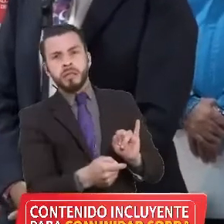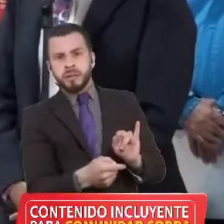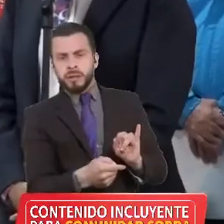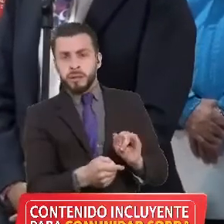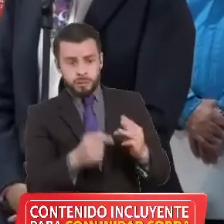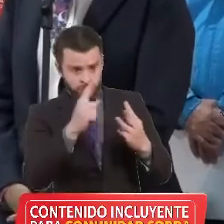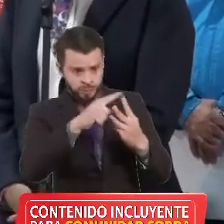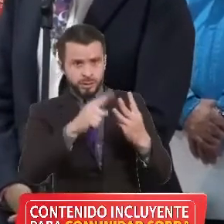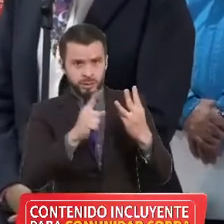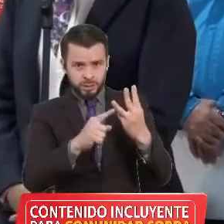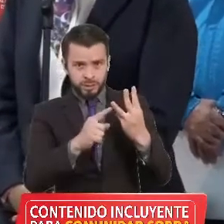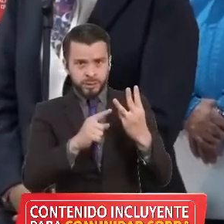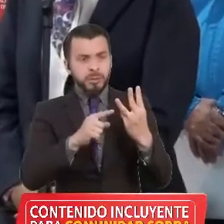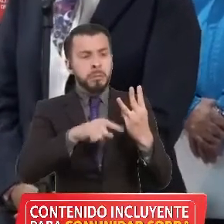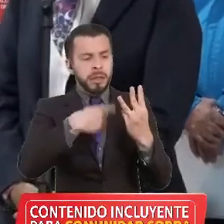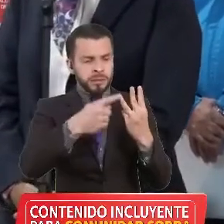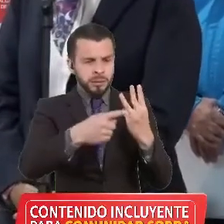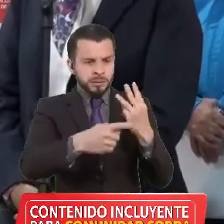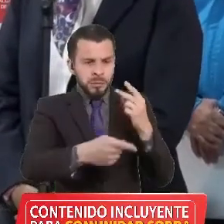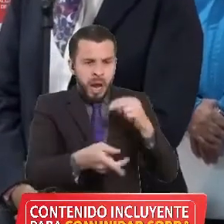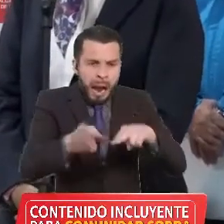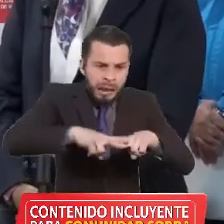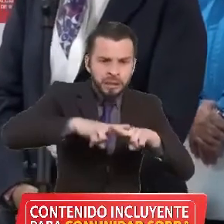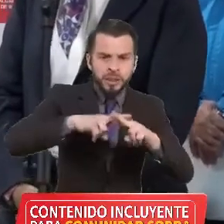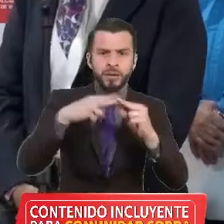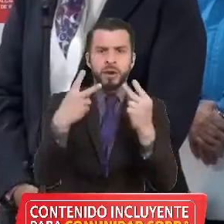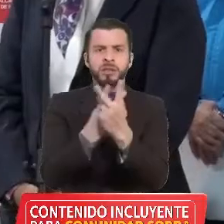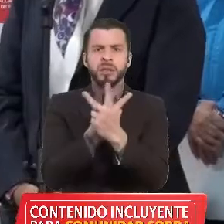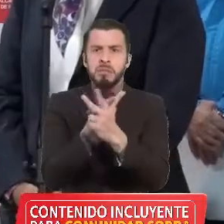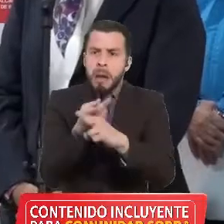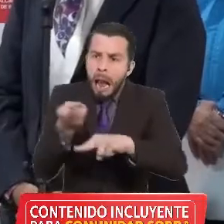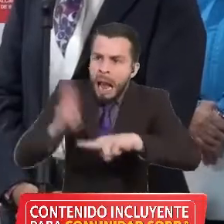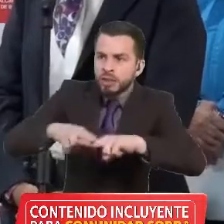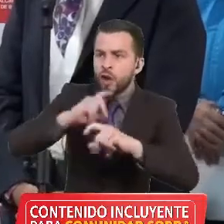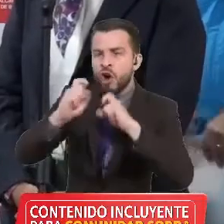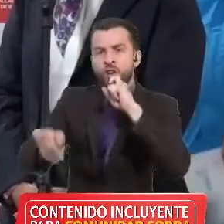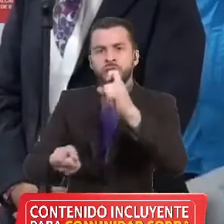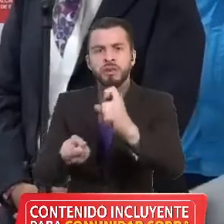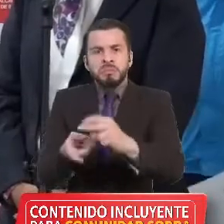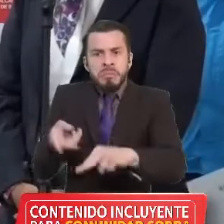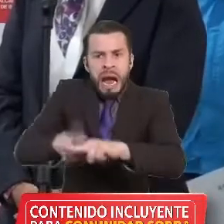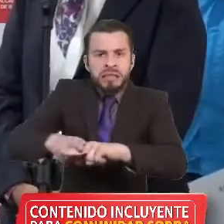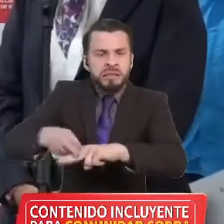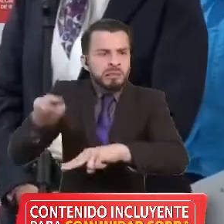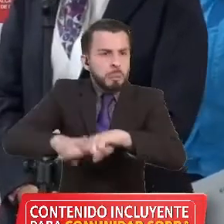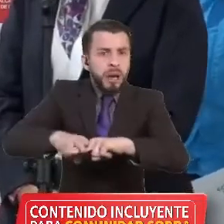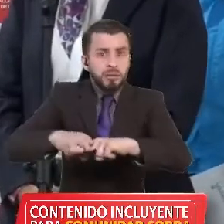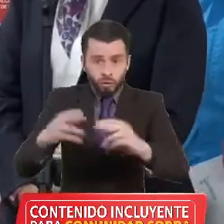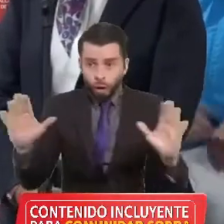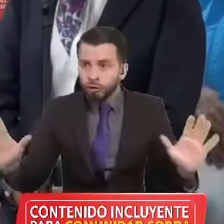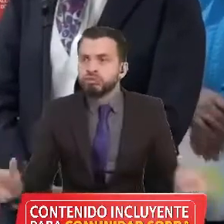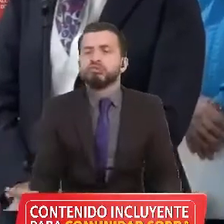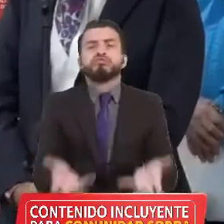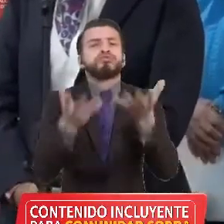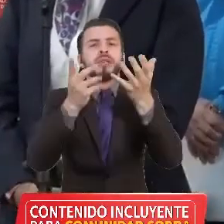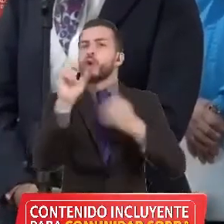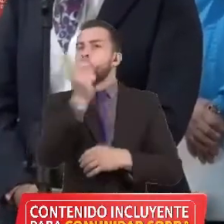generan más violencia más divisiones más sodio destruyen y no construyan